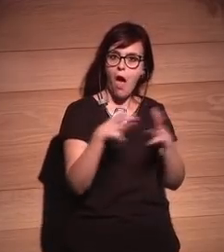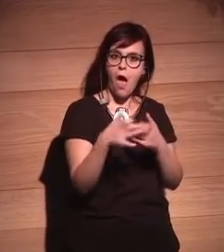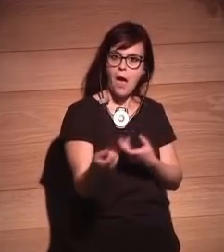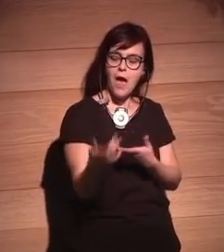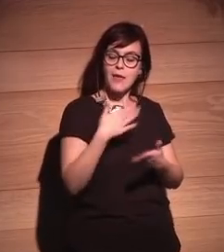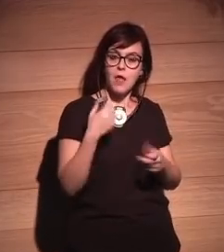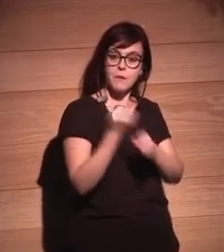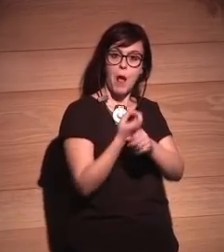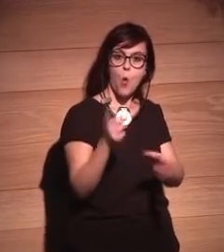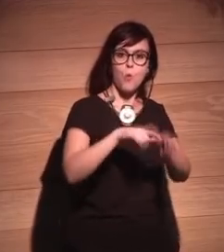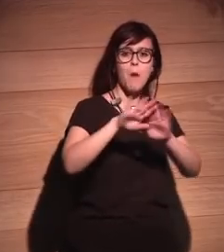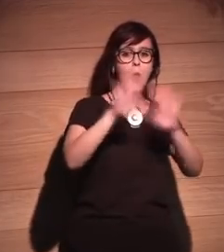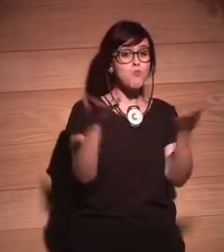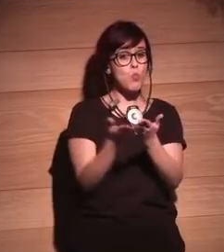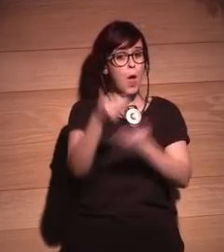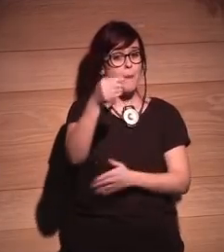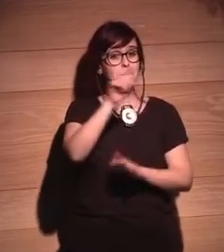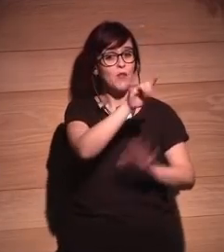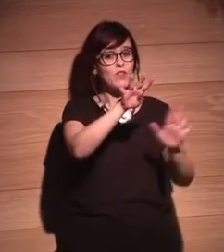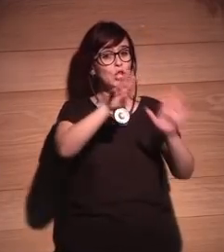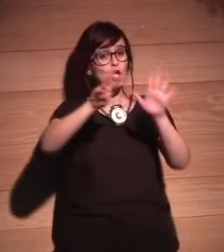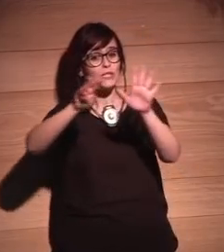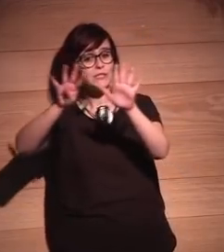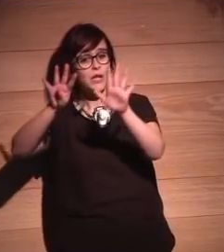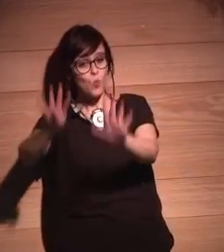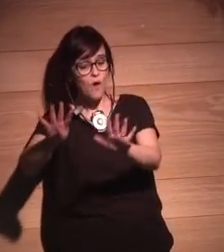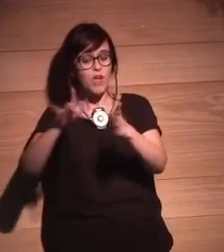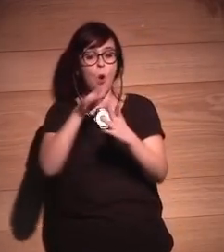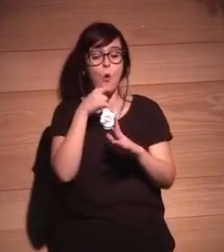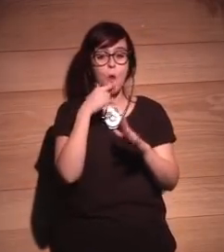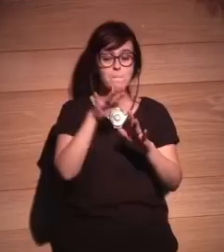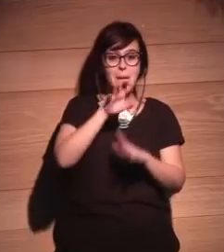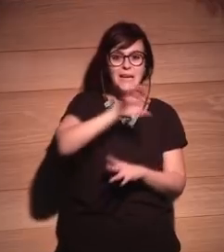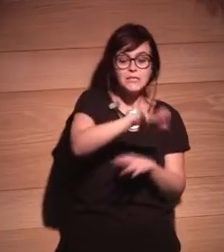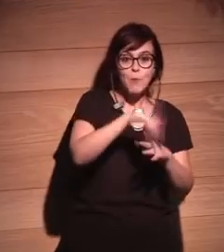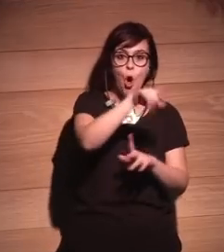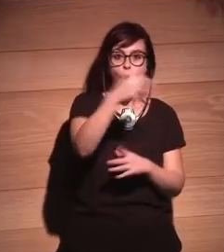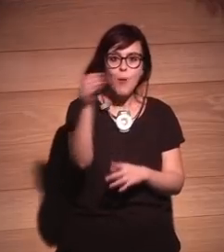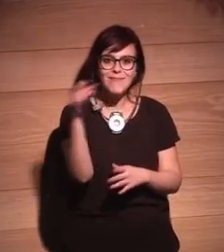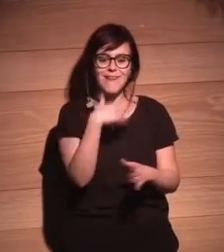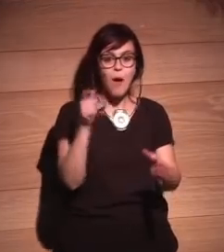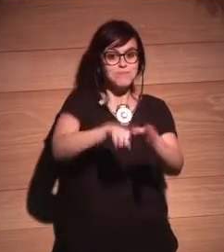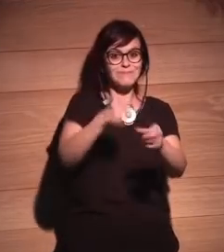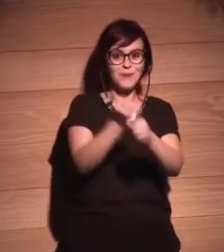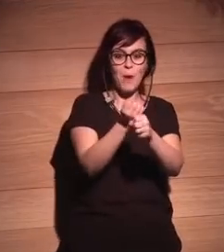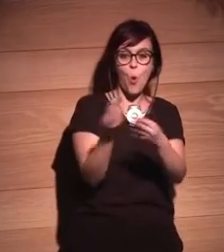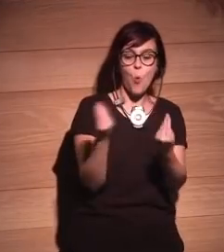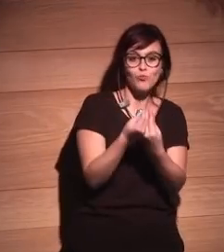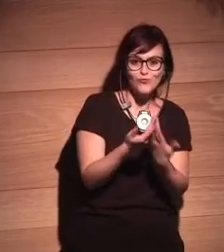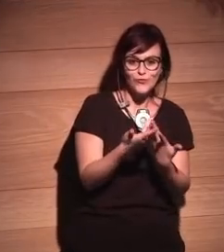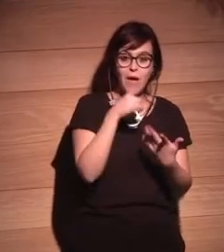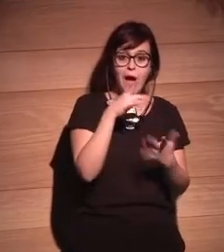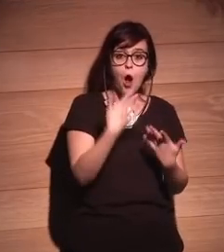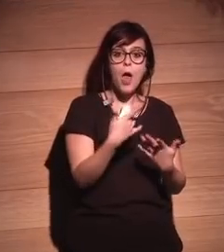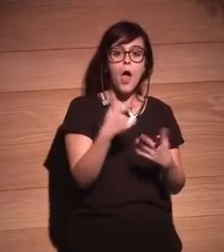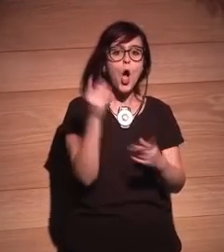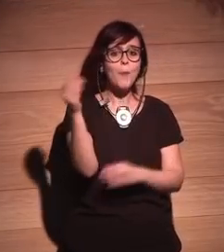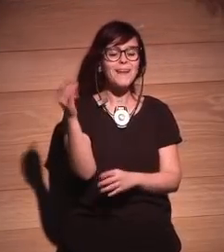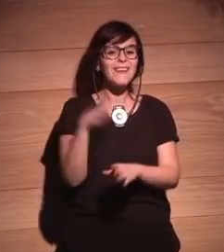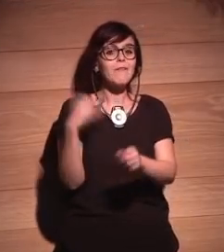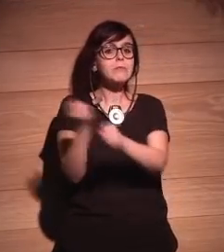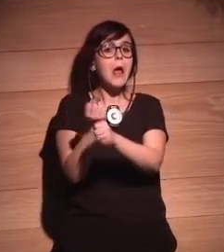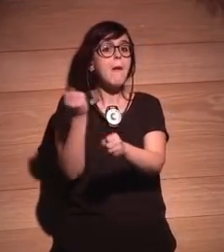nosotros. Cuando se montó El Mundo en el año 89, El País, la gente quería trabajar, la gente joven quería trabajar. Ahora la gente joven quiere trabajar,